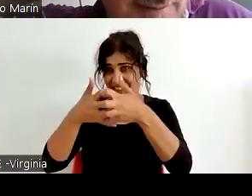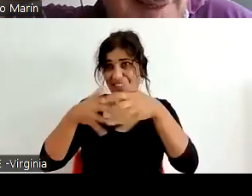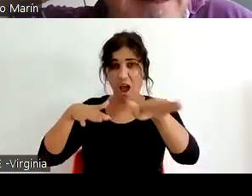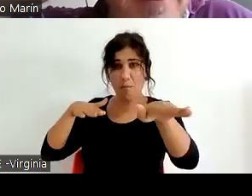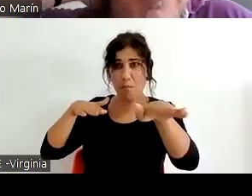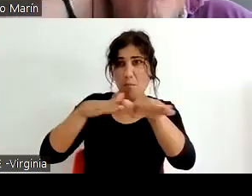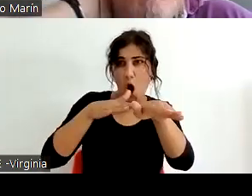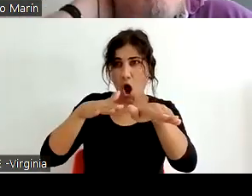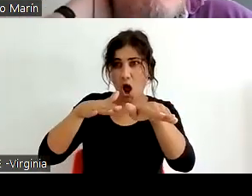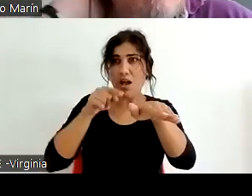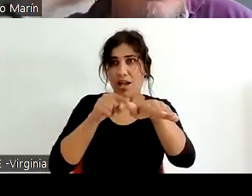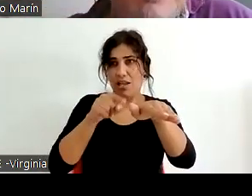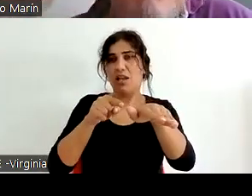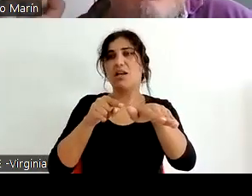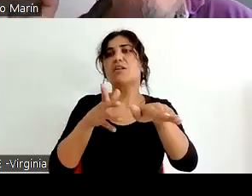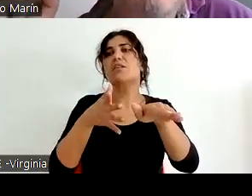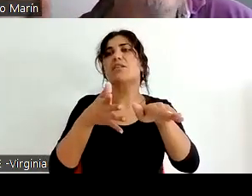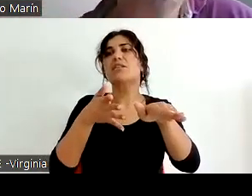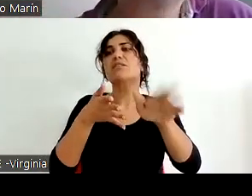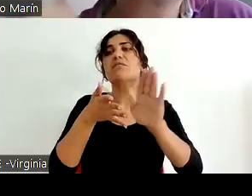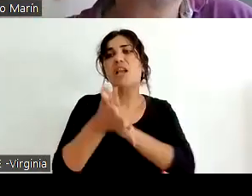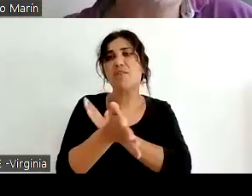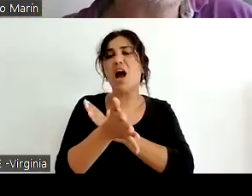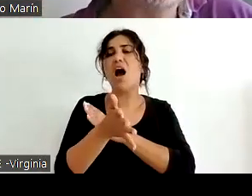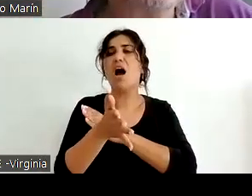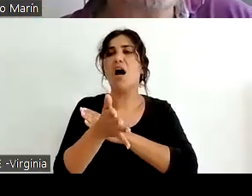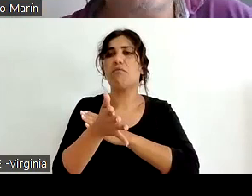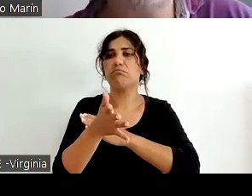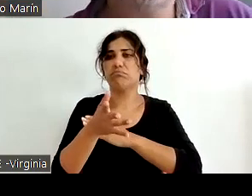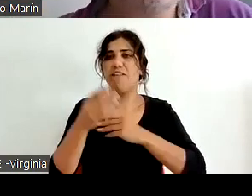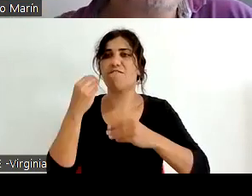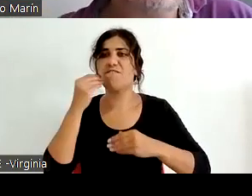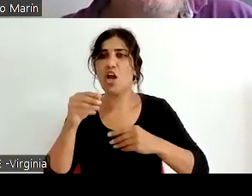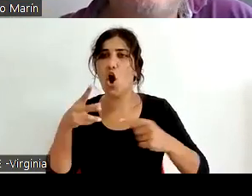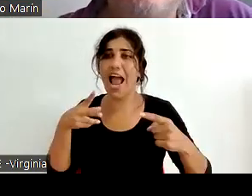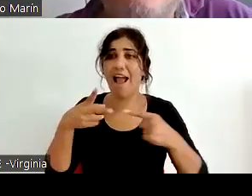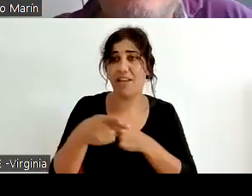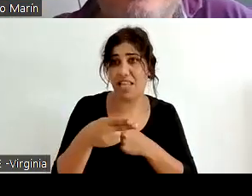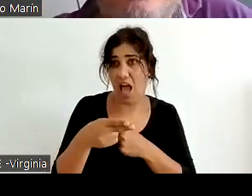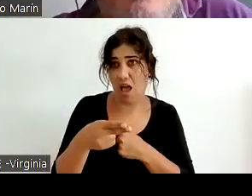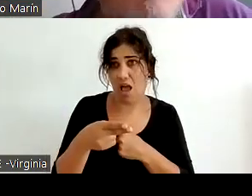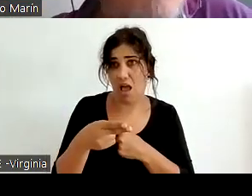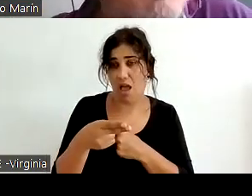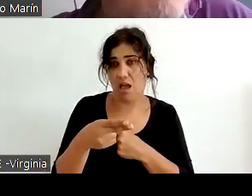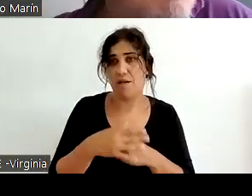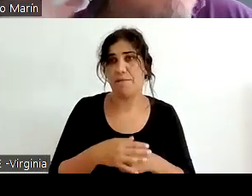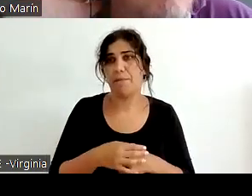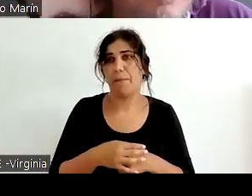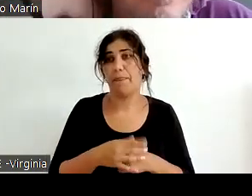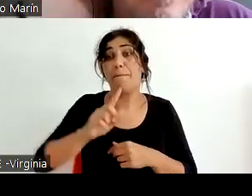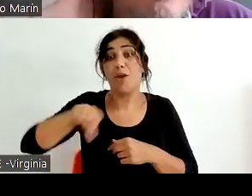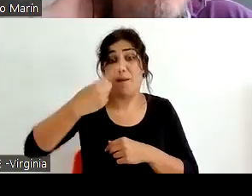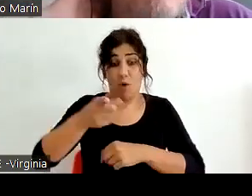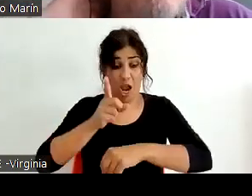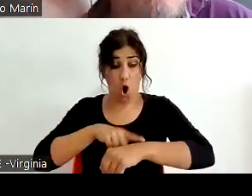nivel cervical, inicialmente puede ir bien el frío para evitar la inflamación, pero conforme pasan las horas, pues necesitamos un efecto calor